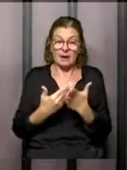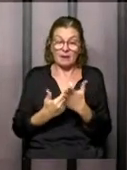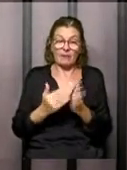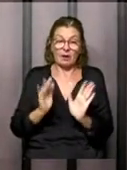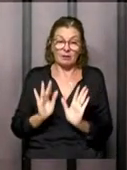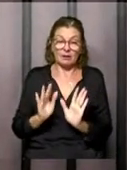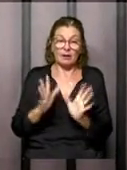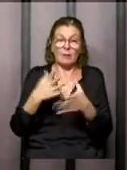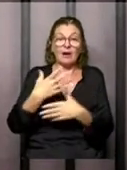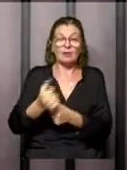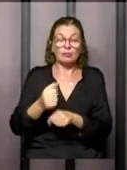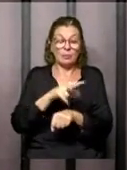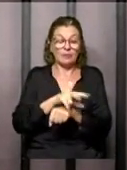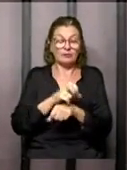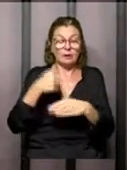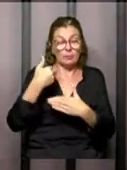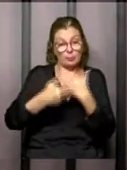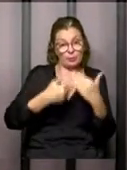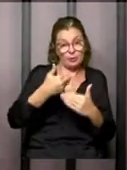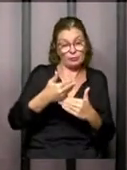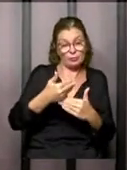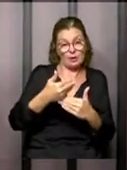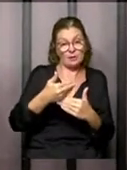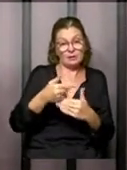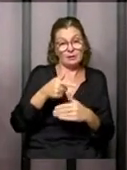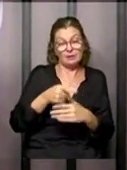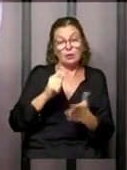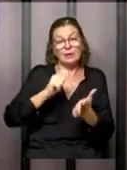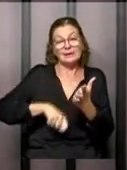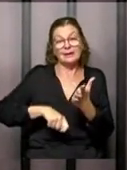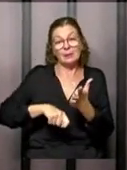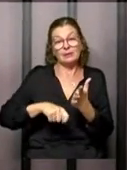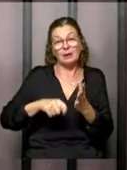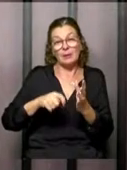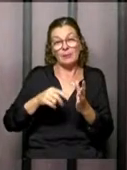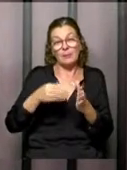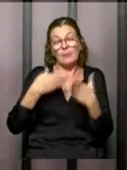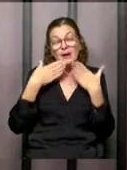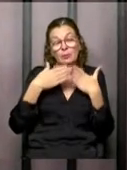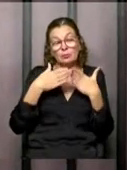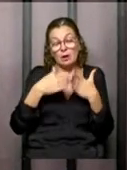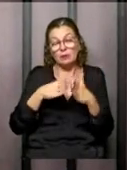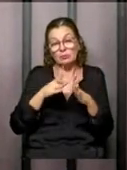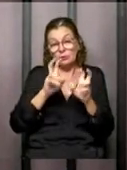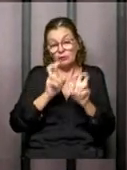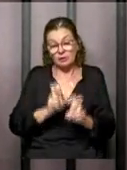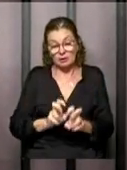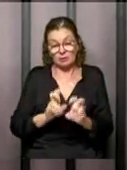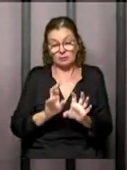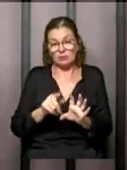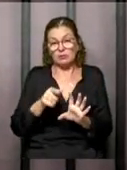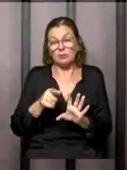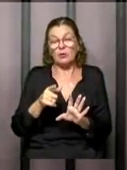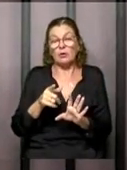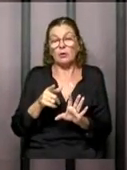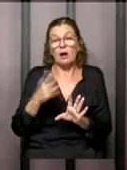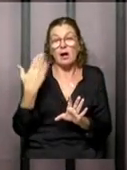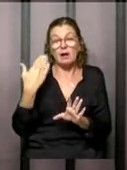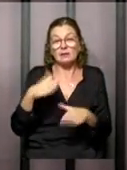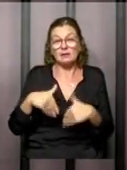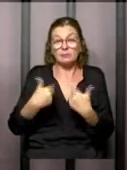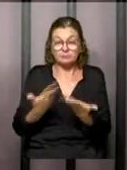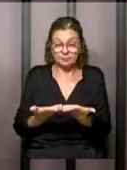para que la Fiscalía pueda continuar avanzando en el trámite de indagatoria preliminar, que nosotros en su momento aportamos